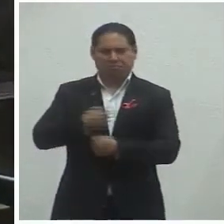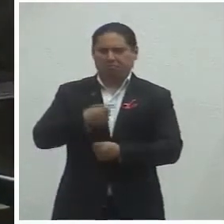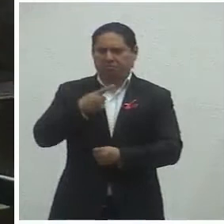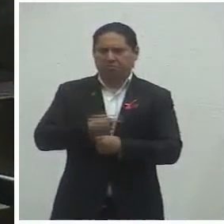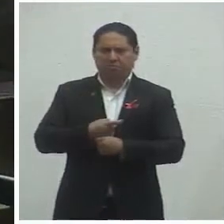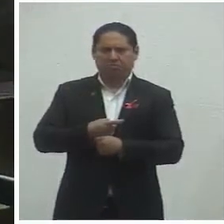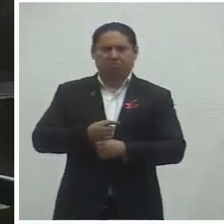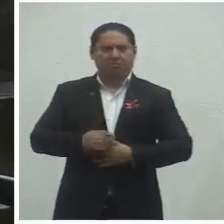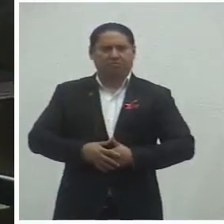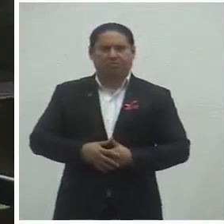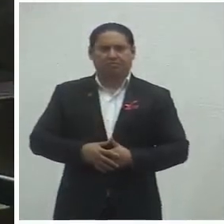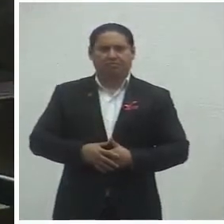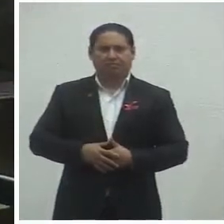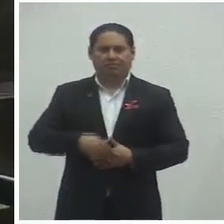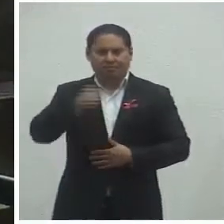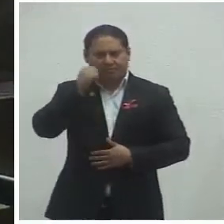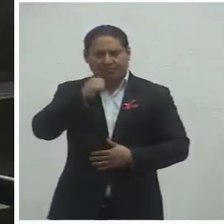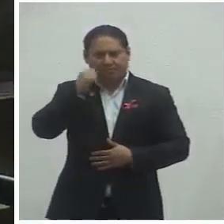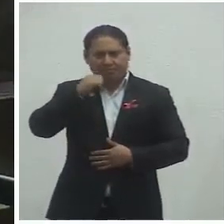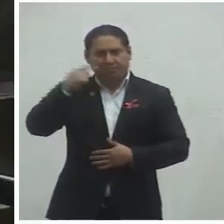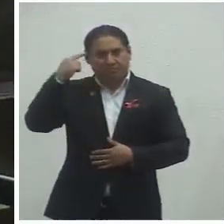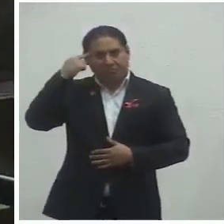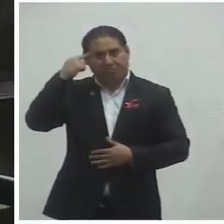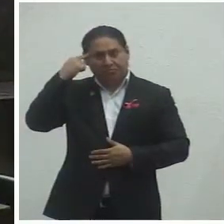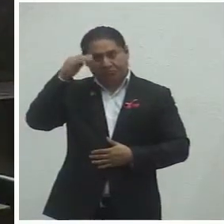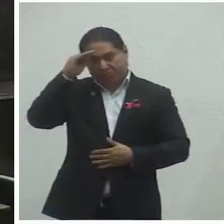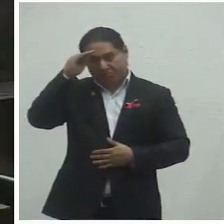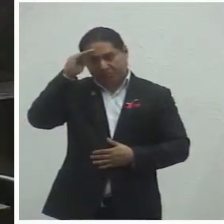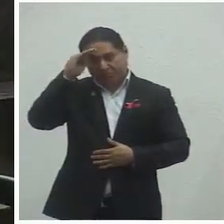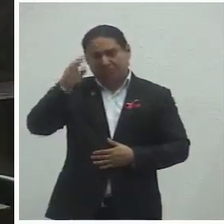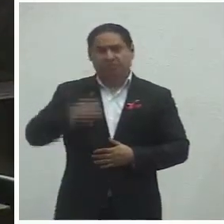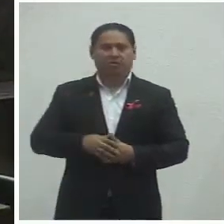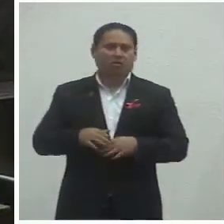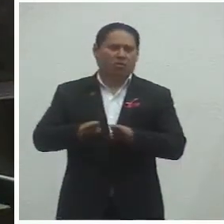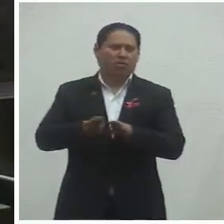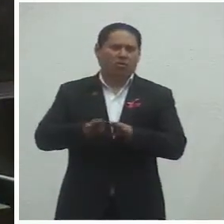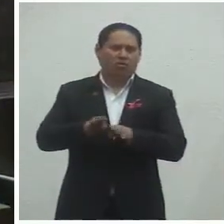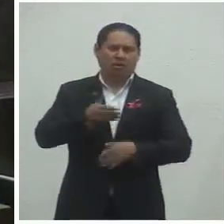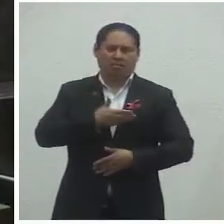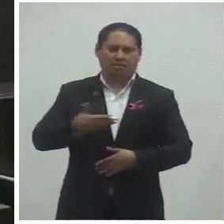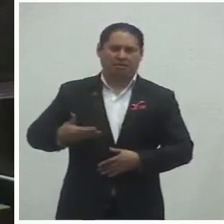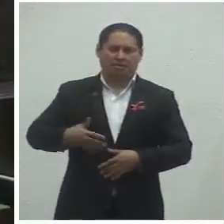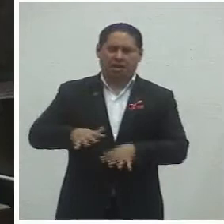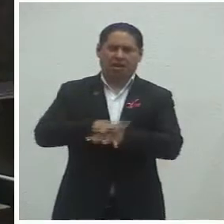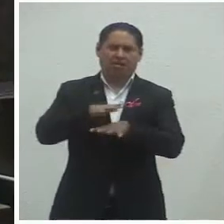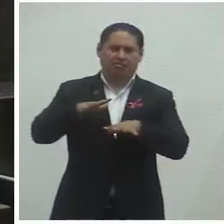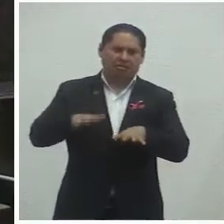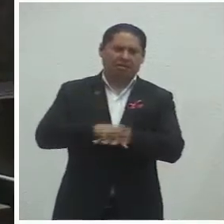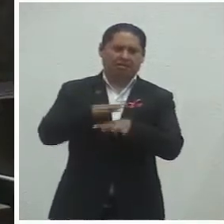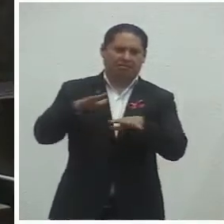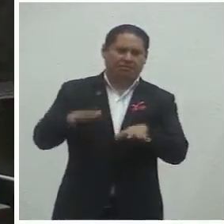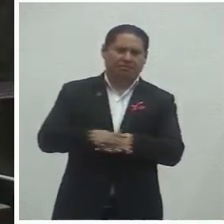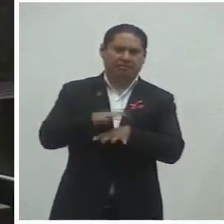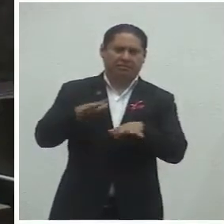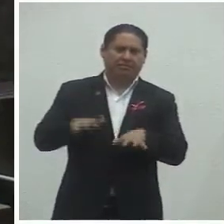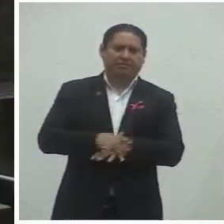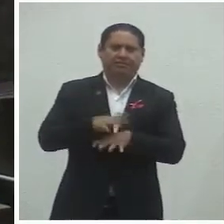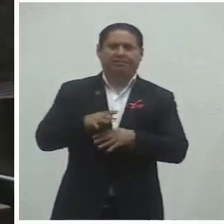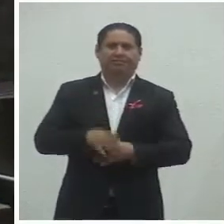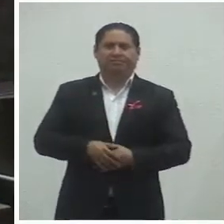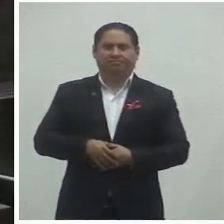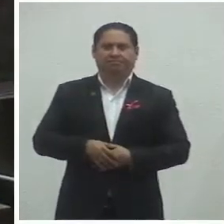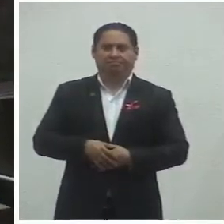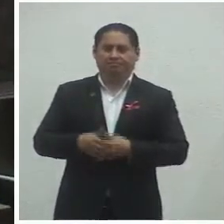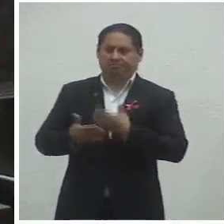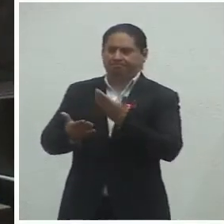a pensar en los extremos que el presidente podía modificar el clima. Hasta llegaron a